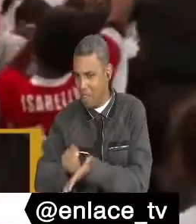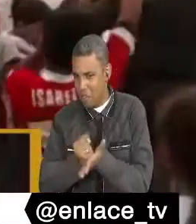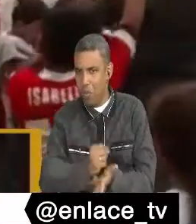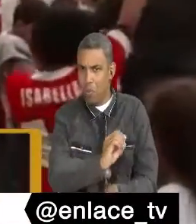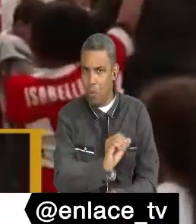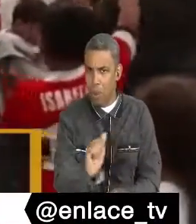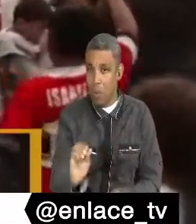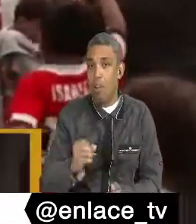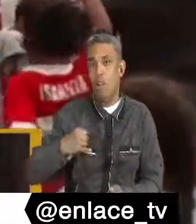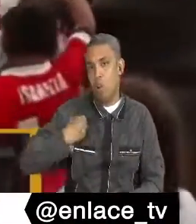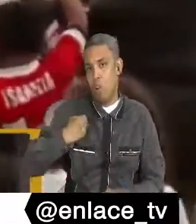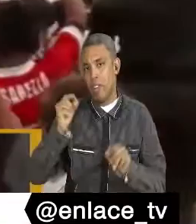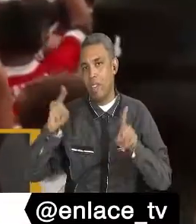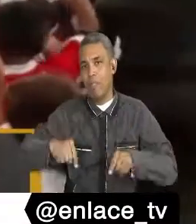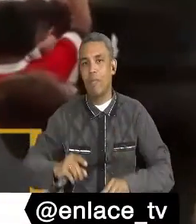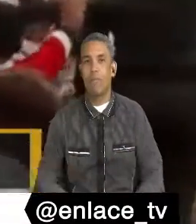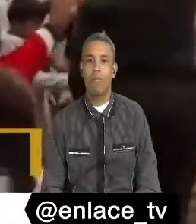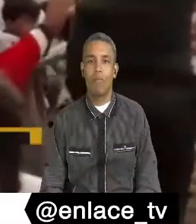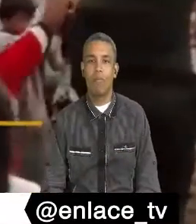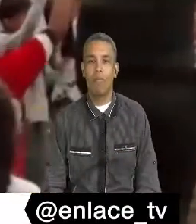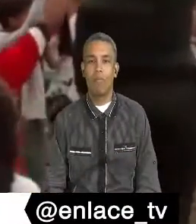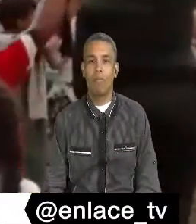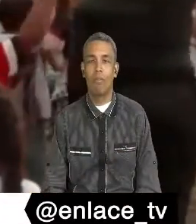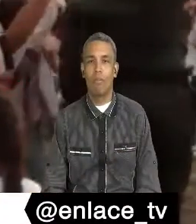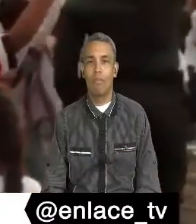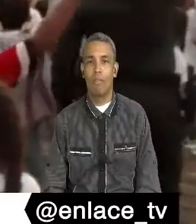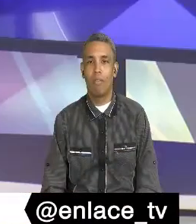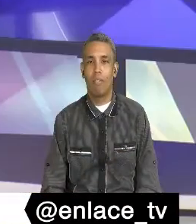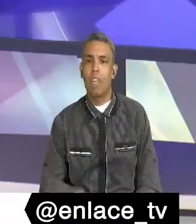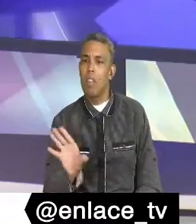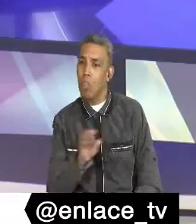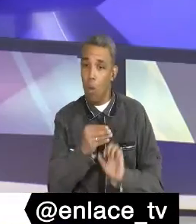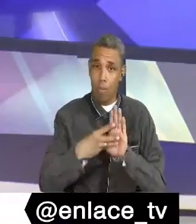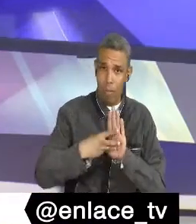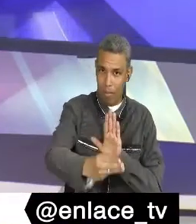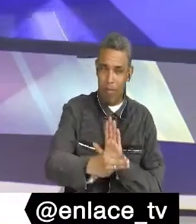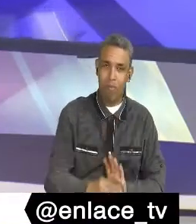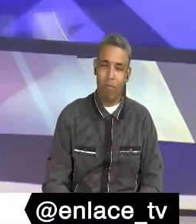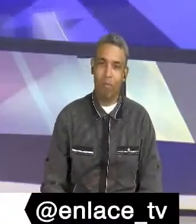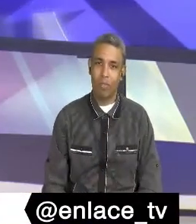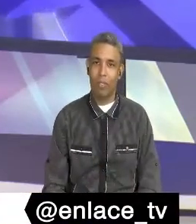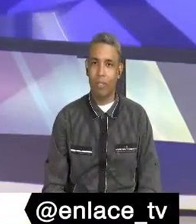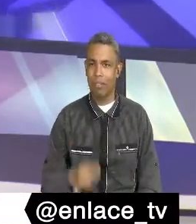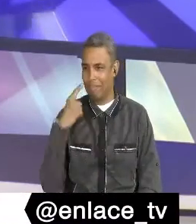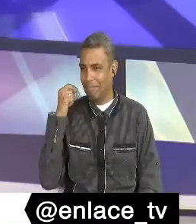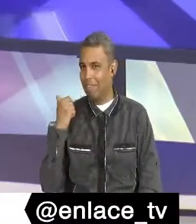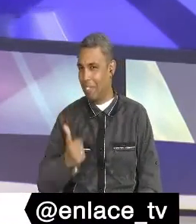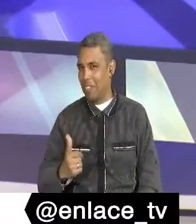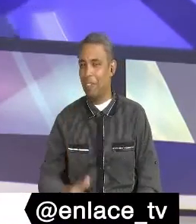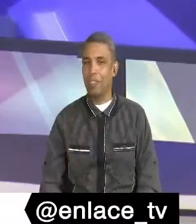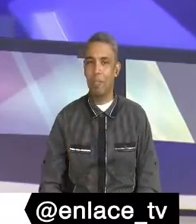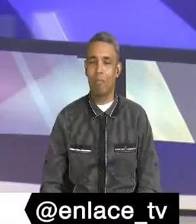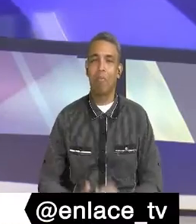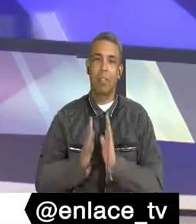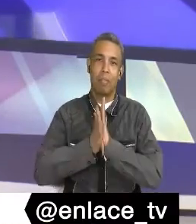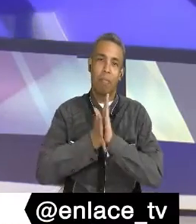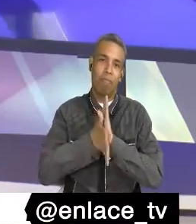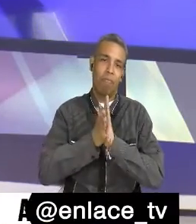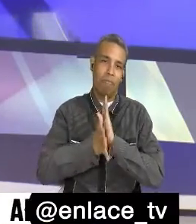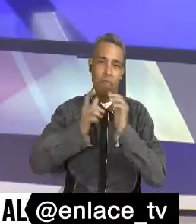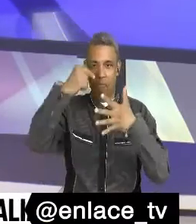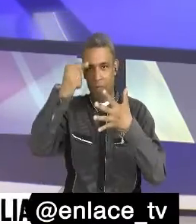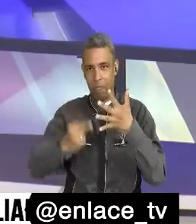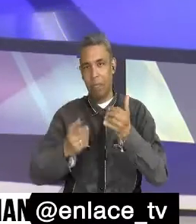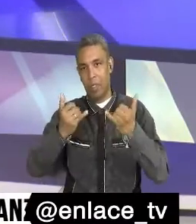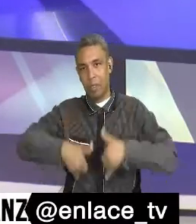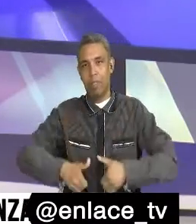adolescentes. Divertidas las polirrumbas. Y esta ha sido la información más importante